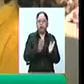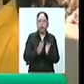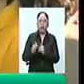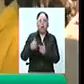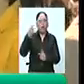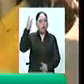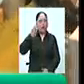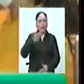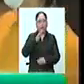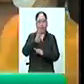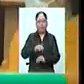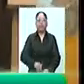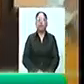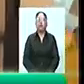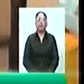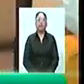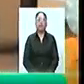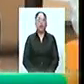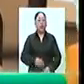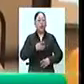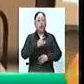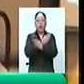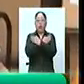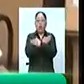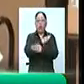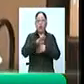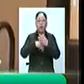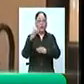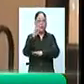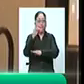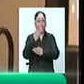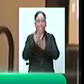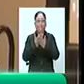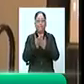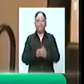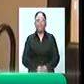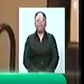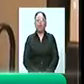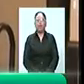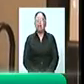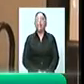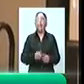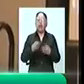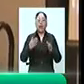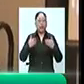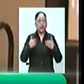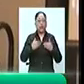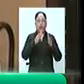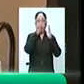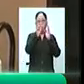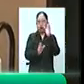políticas. Buenas tardes. Buenas tardes, un gusto saludar a todo el país. Ya se ha procedido en este caso